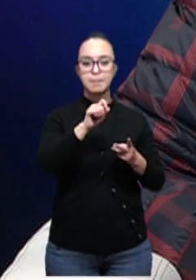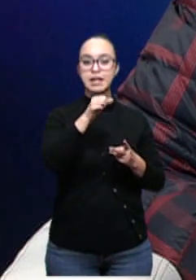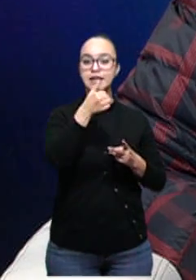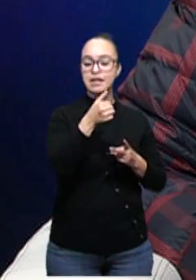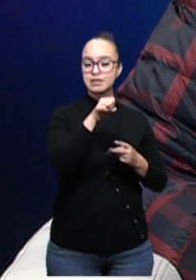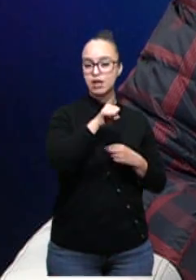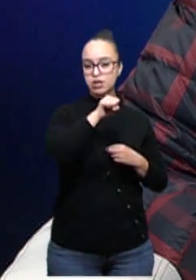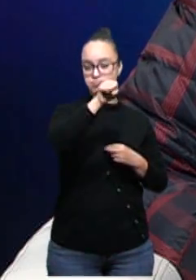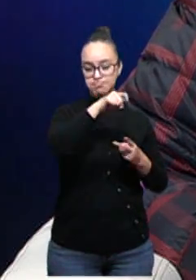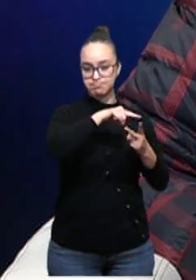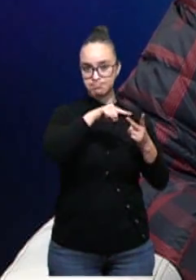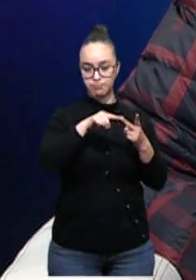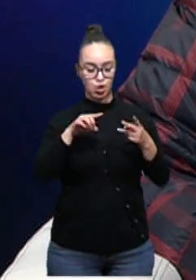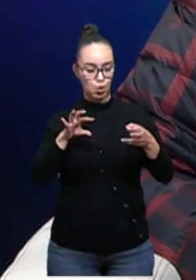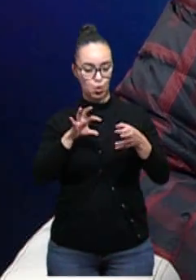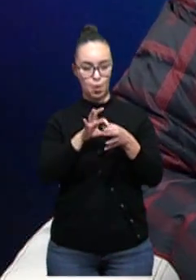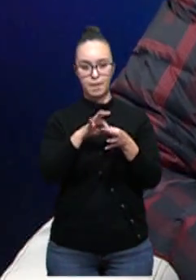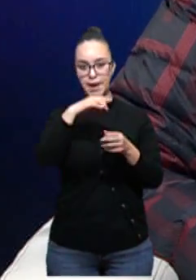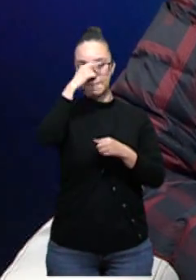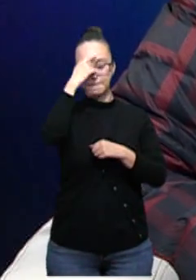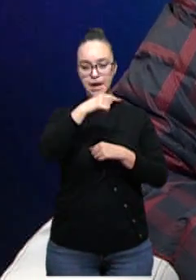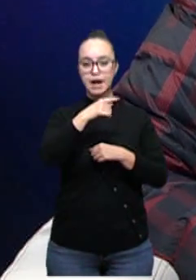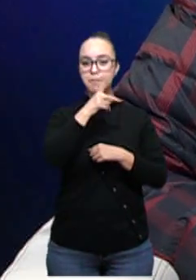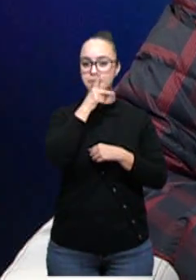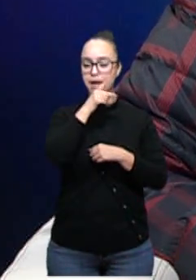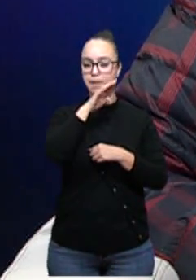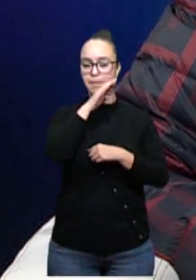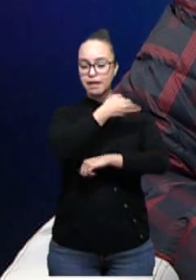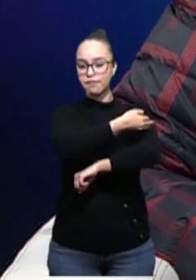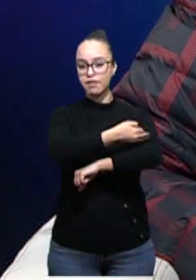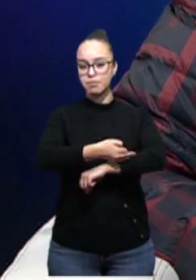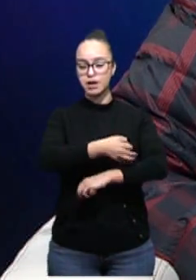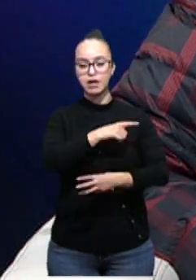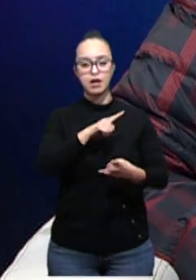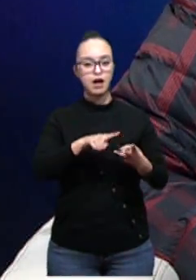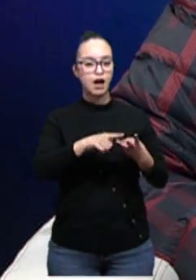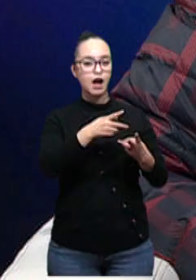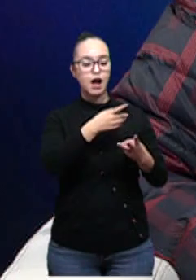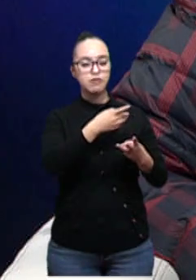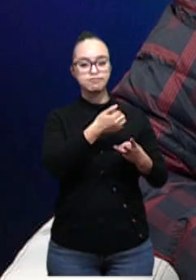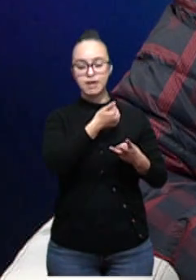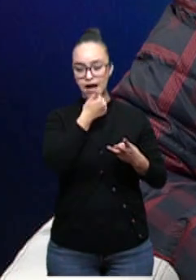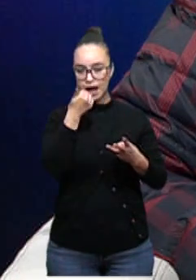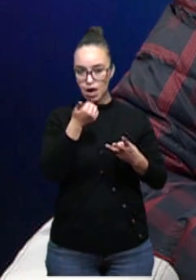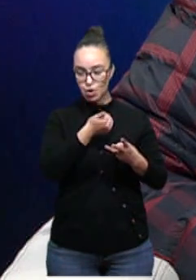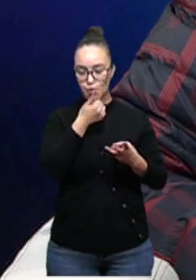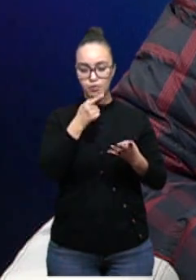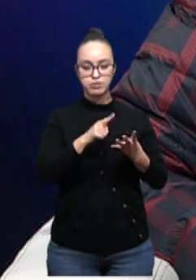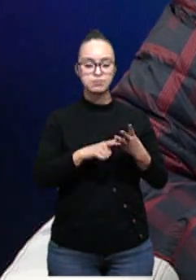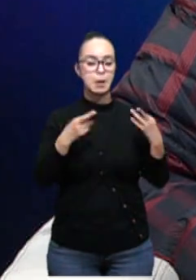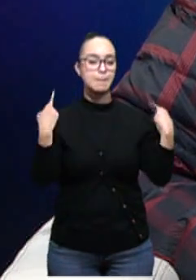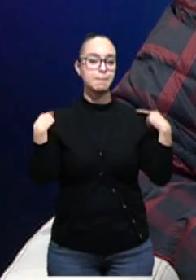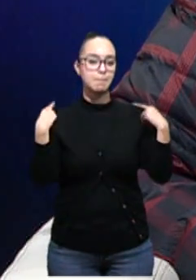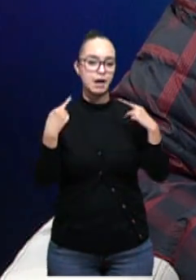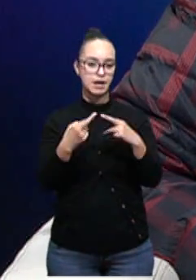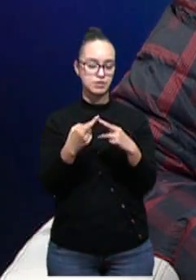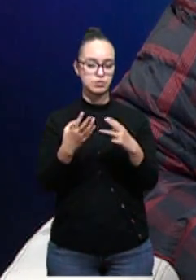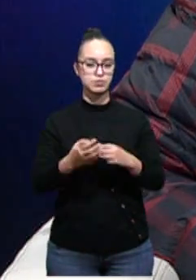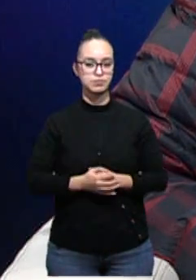un gran acompañamiento para los padres de familia, para los alumnos y también, obviamente, para los trabajadores de la